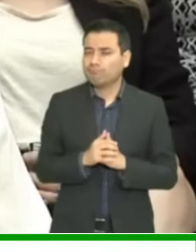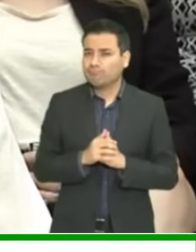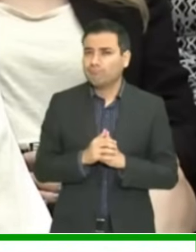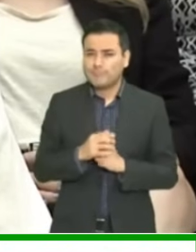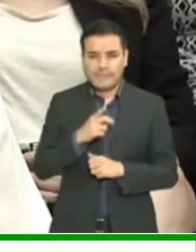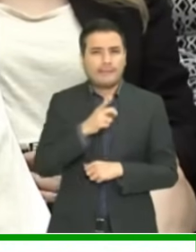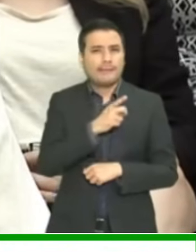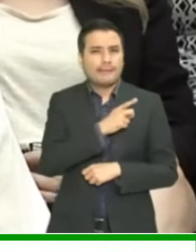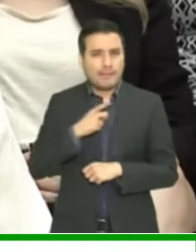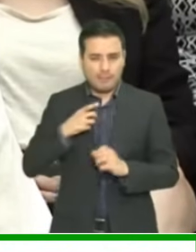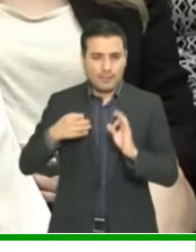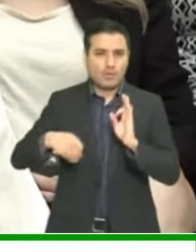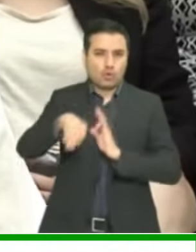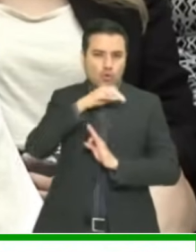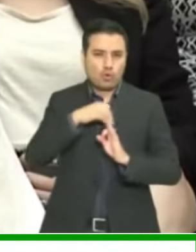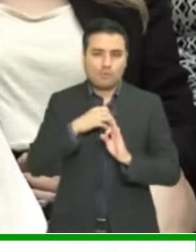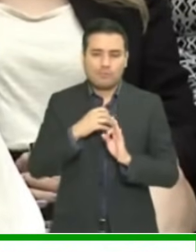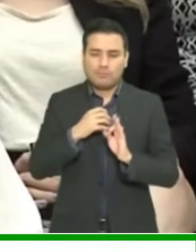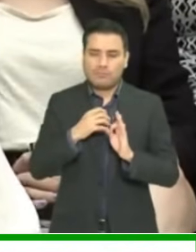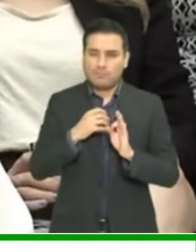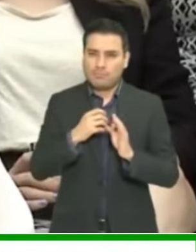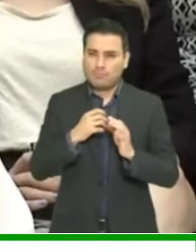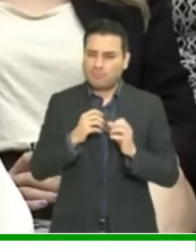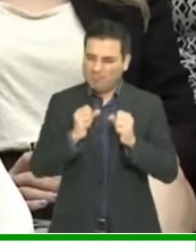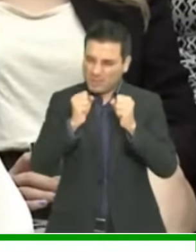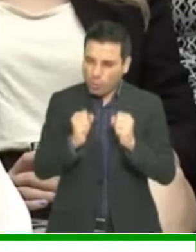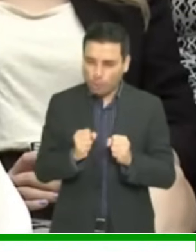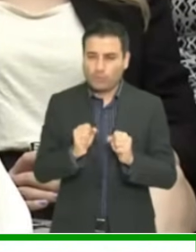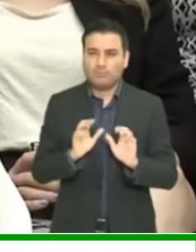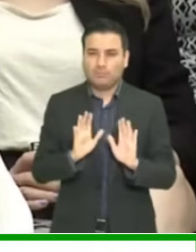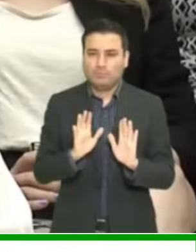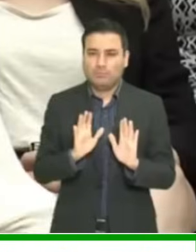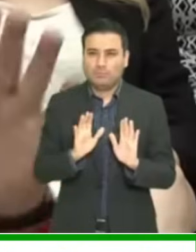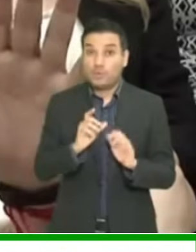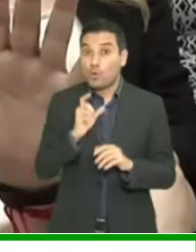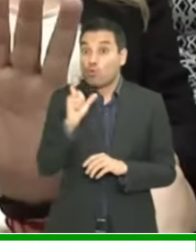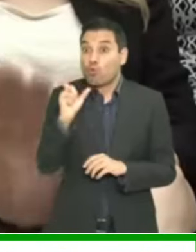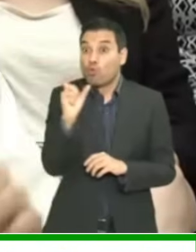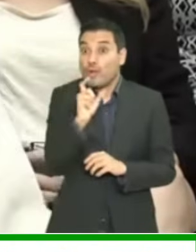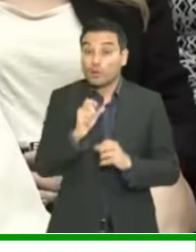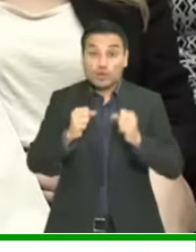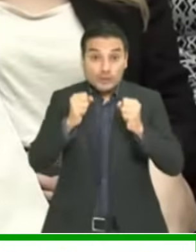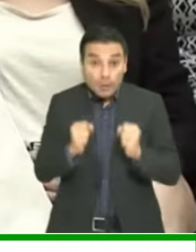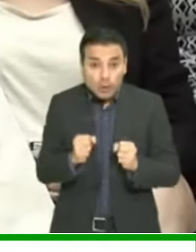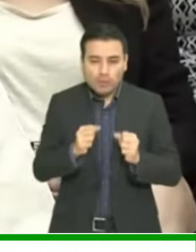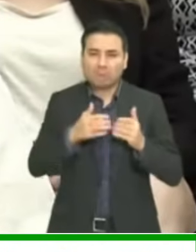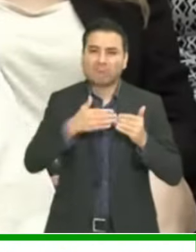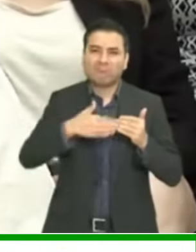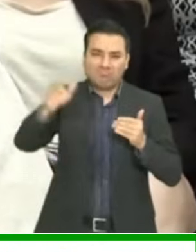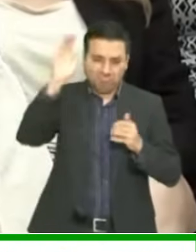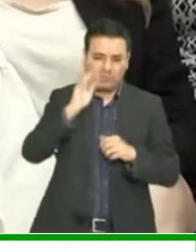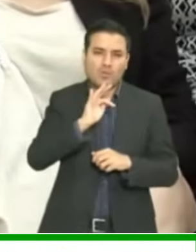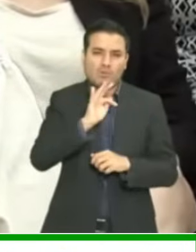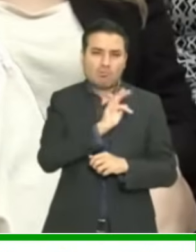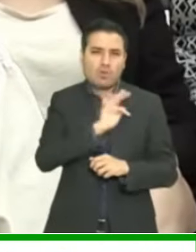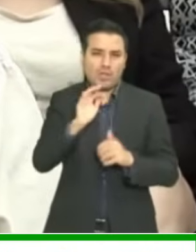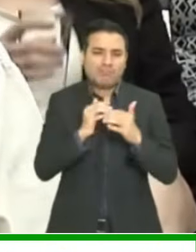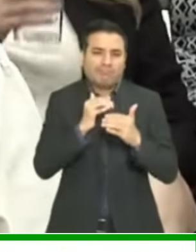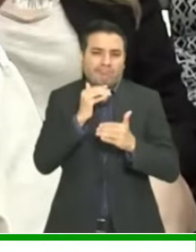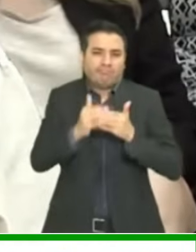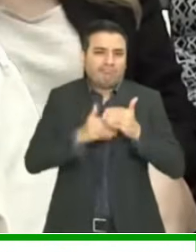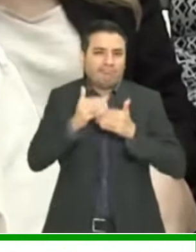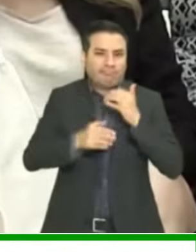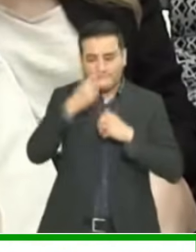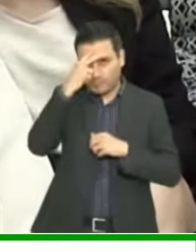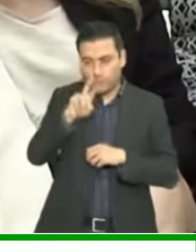abonar a la certeza. Y a partir de ahí, teniendo esa certeza, construir los linderos que vengan para el futuro de México. Muchas gracias por su